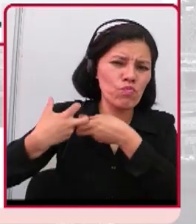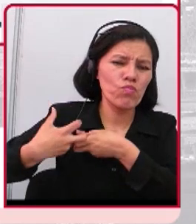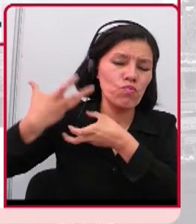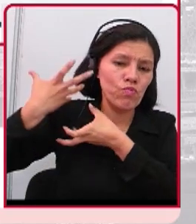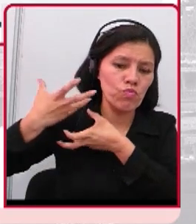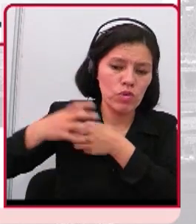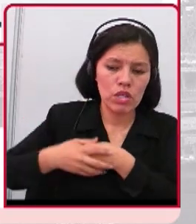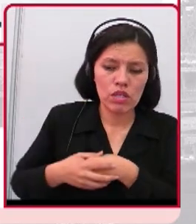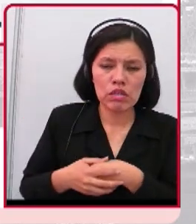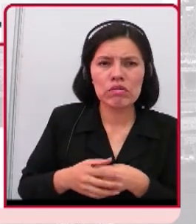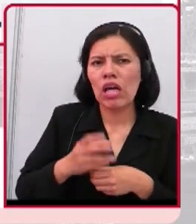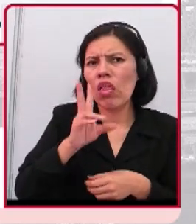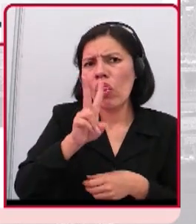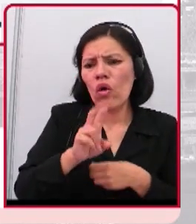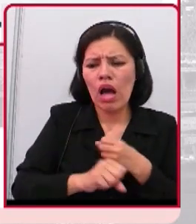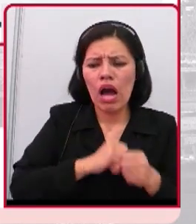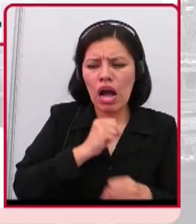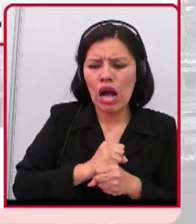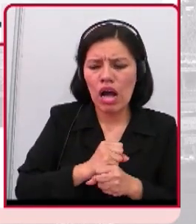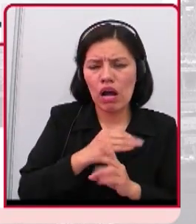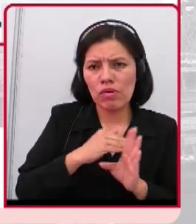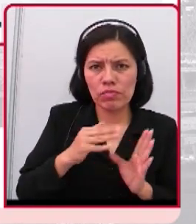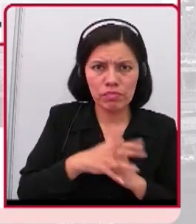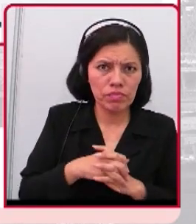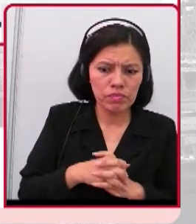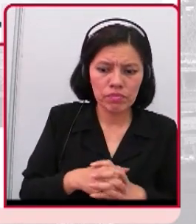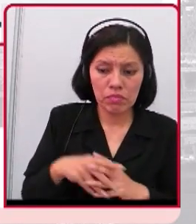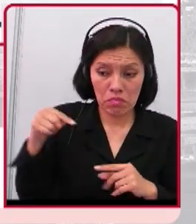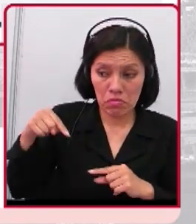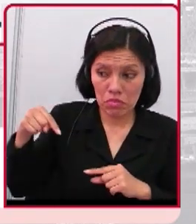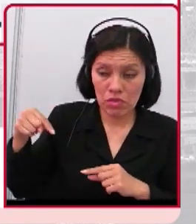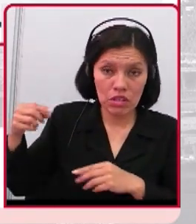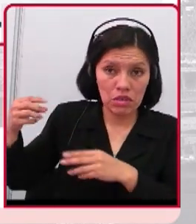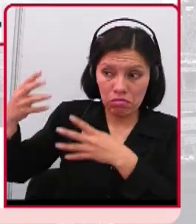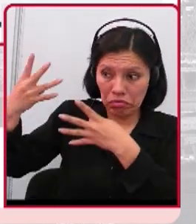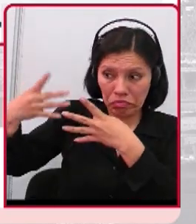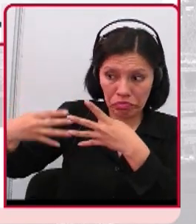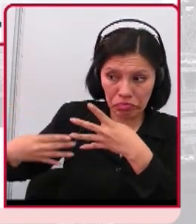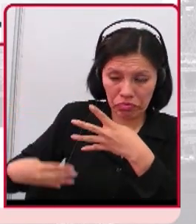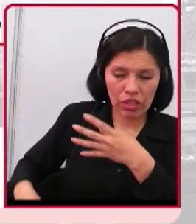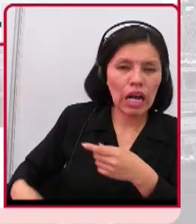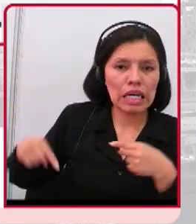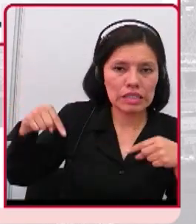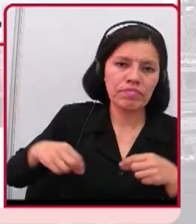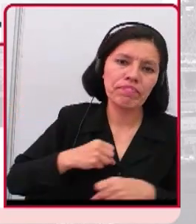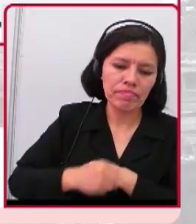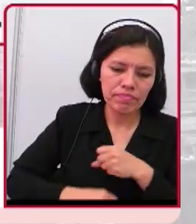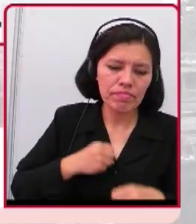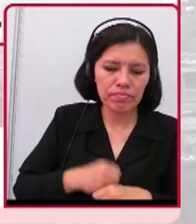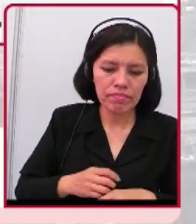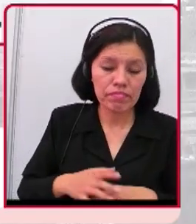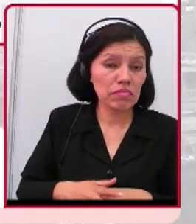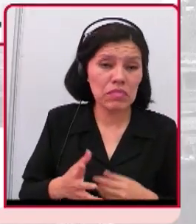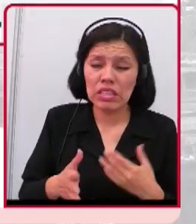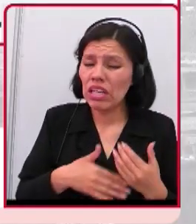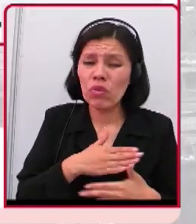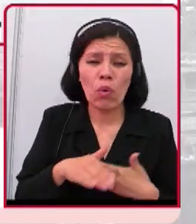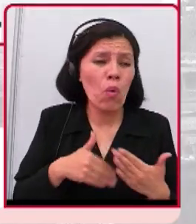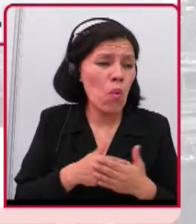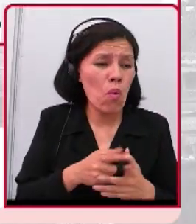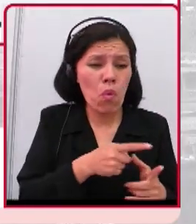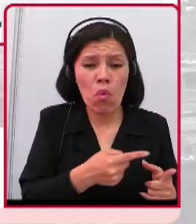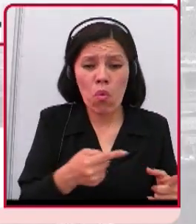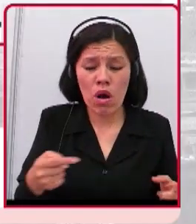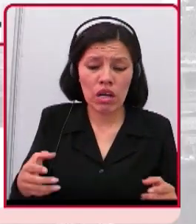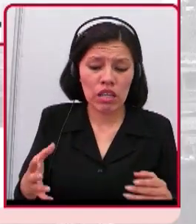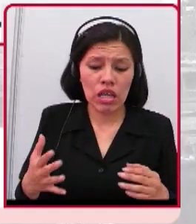medio. Esta implementación fue reciente, este año. Y lo que hicimos fue, de cada evento que considerábamos de